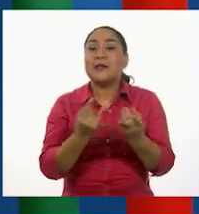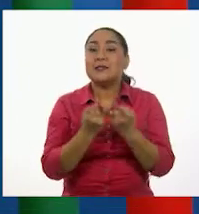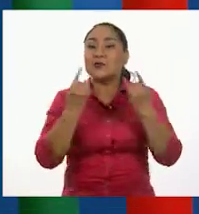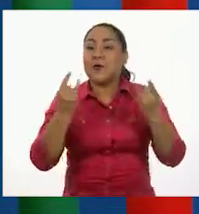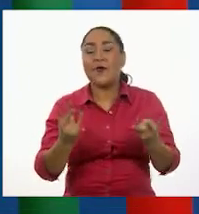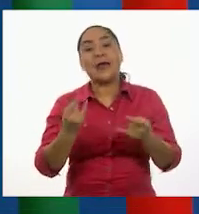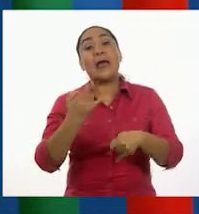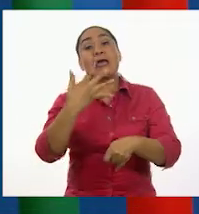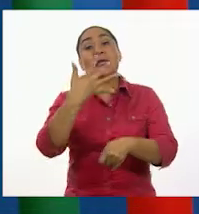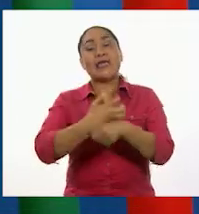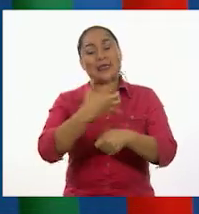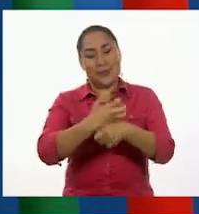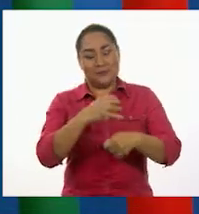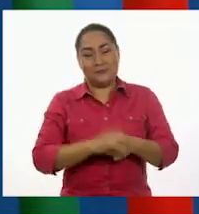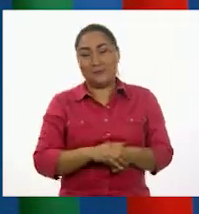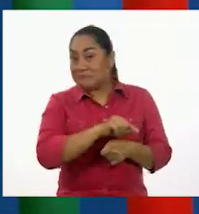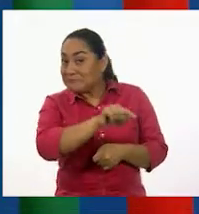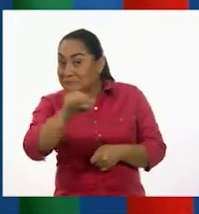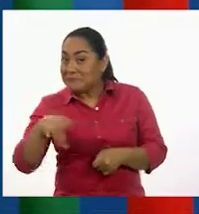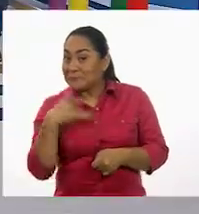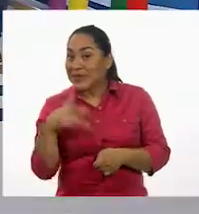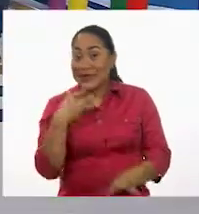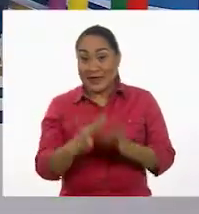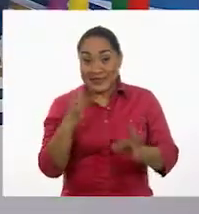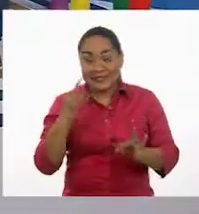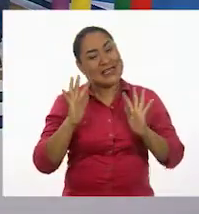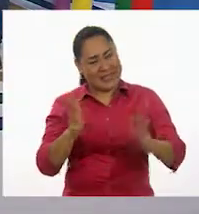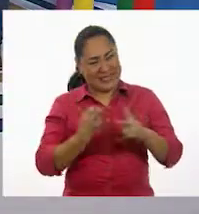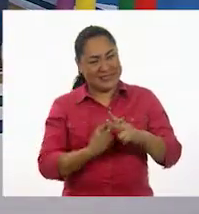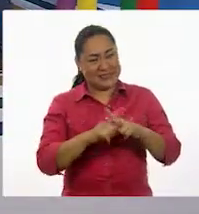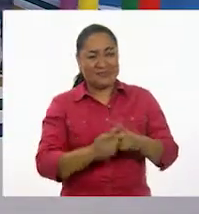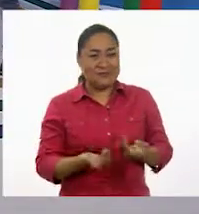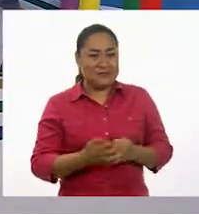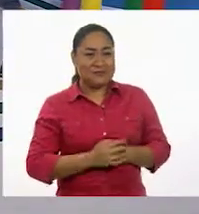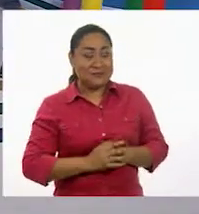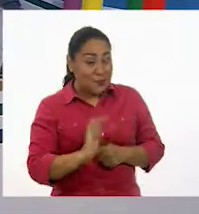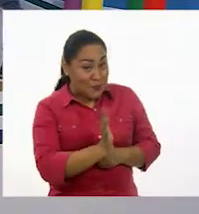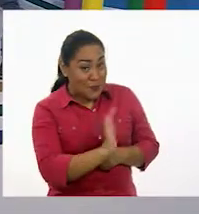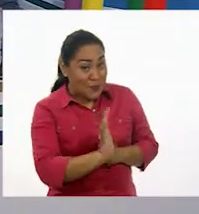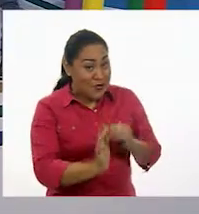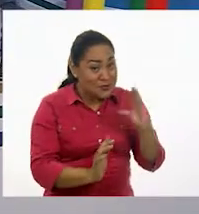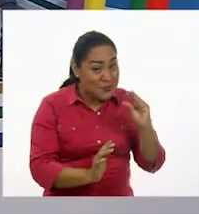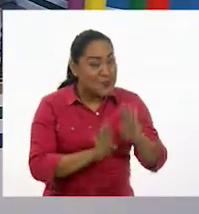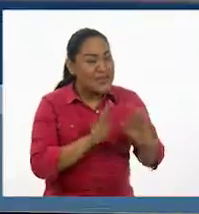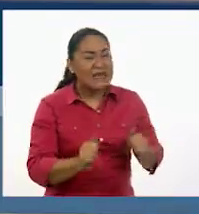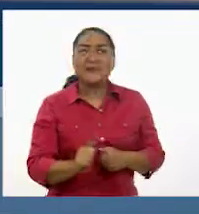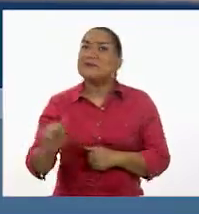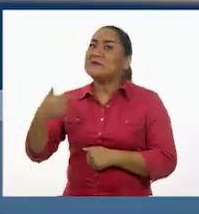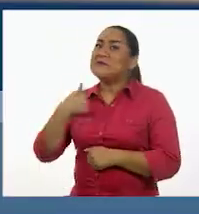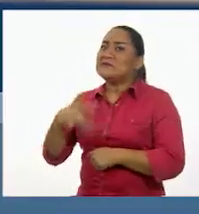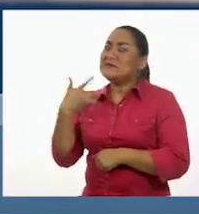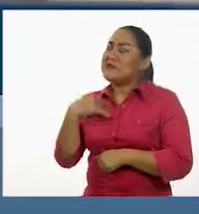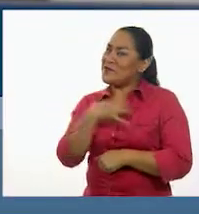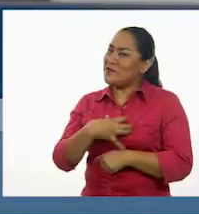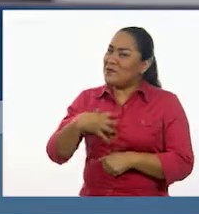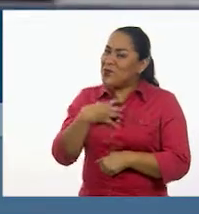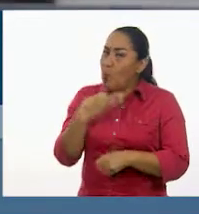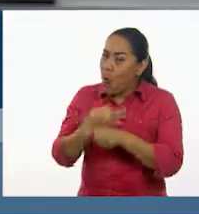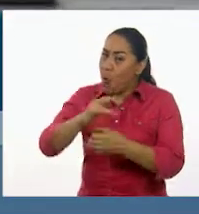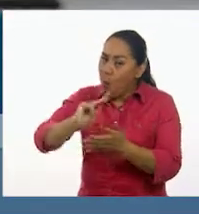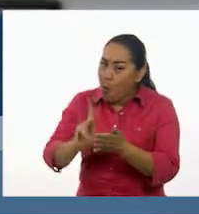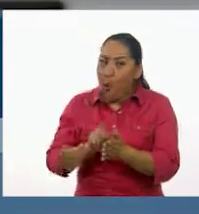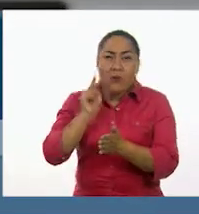quinto grado. ¿Están listos? Pues comencemos. Hola, Tom, ¿cómo estás? Ay, pues estoy muy emocionado porque hoy vamos a seguir repasando